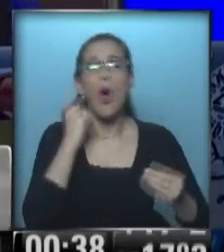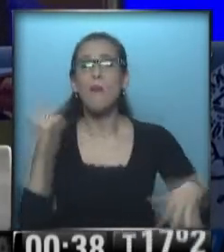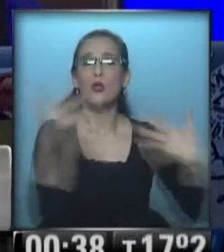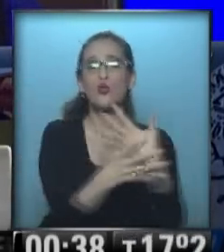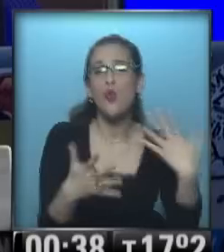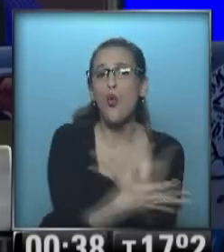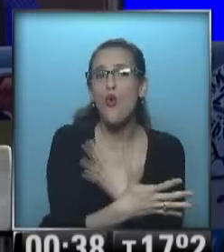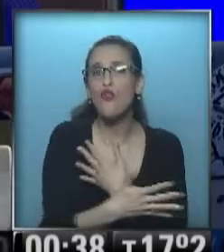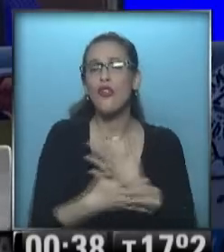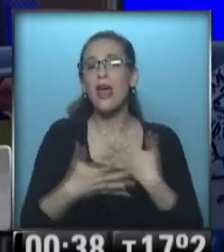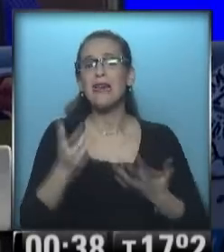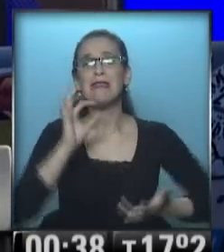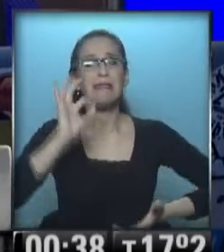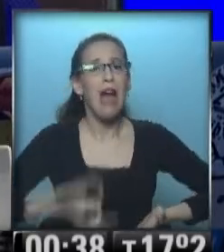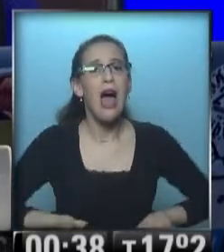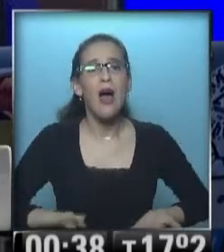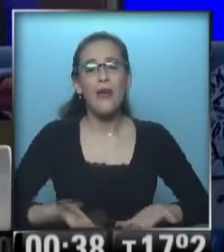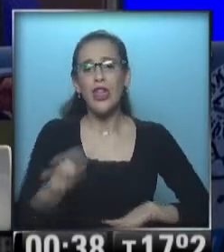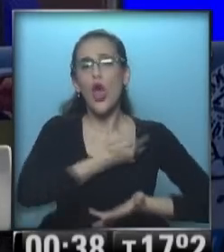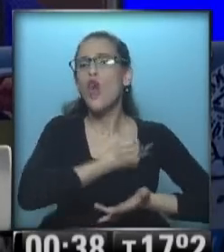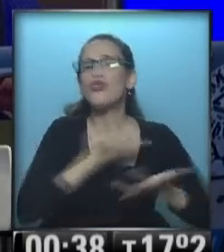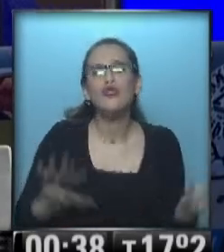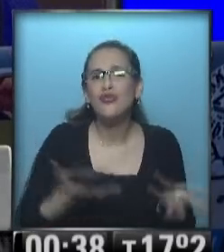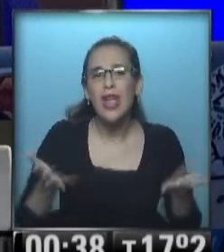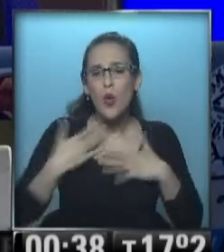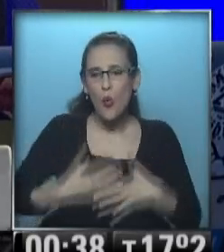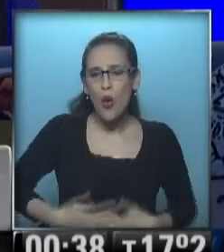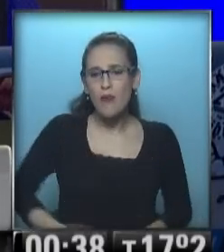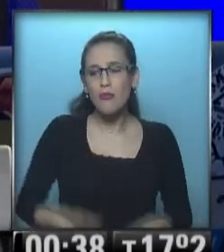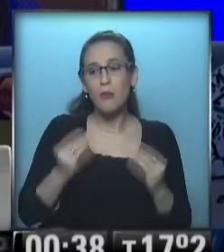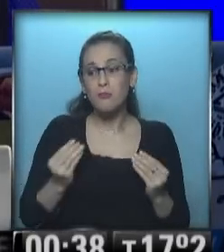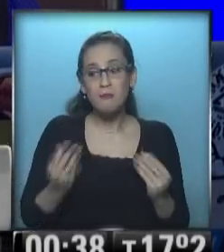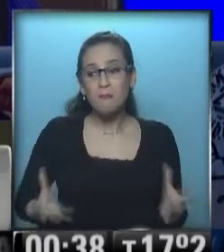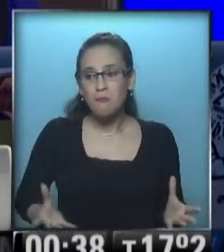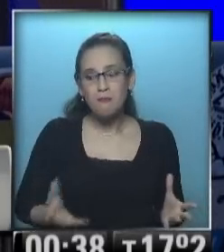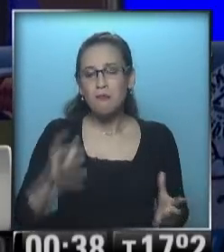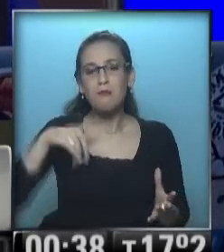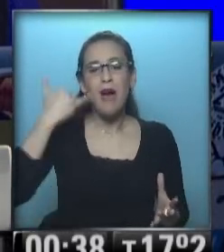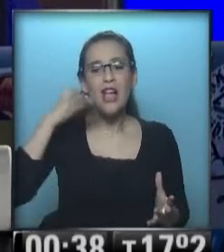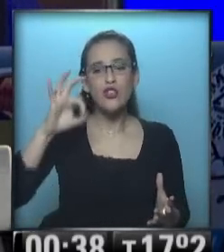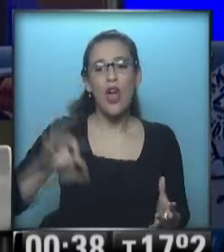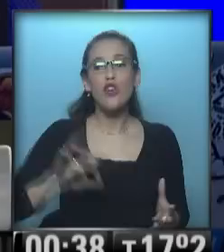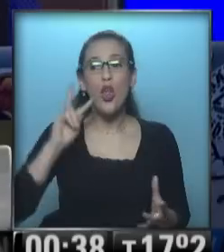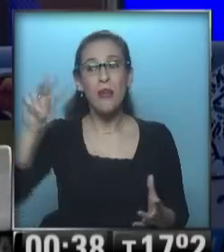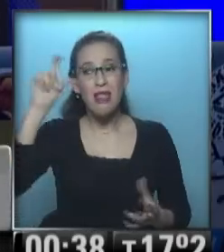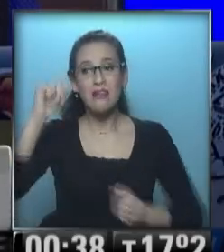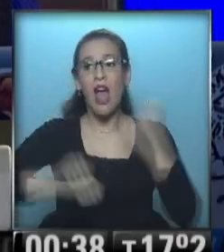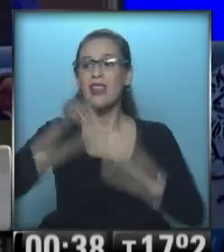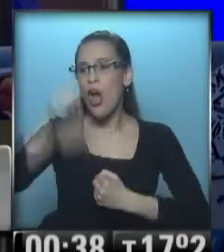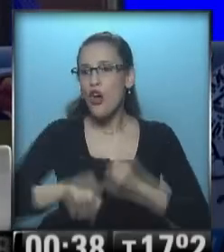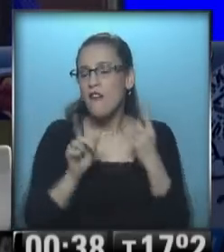sufriendo, en qué universo estará ese cuerpo que quedó después de mayo del 2010. Pero